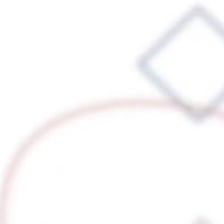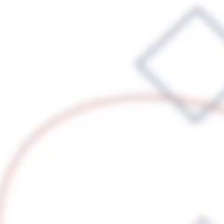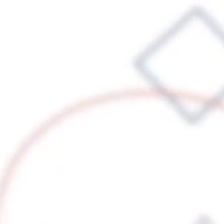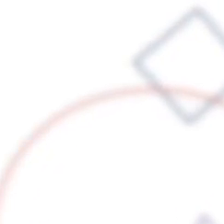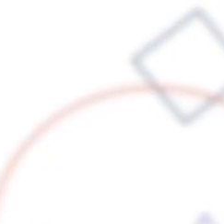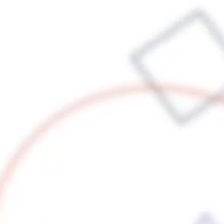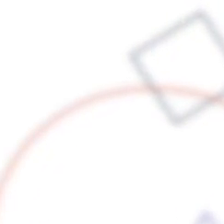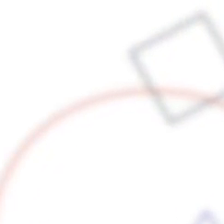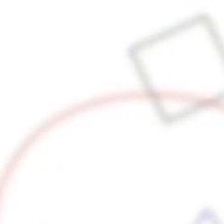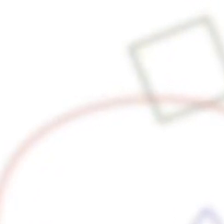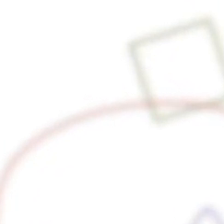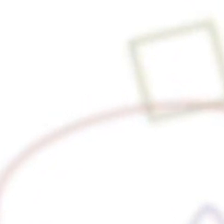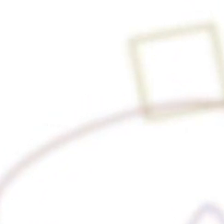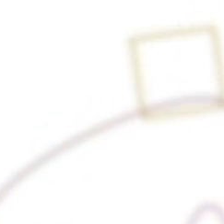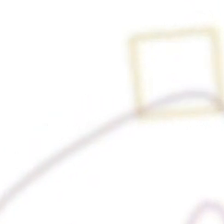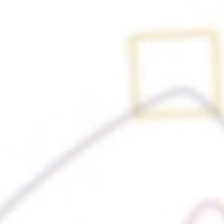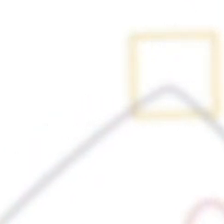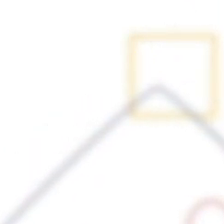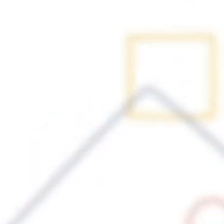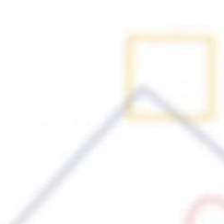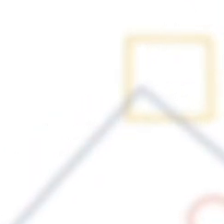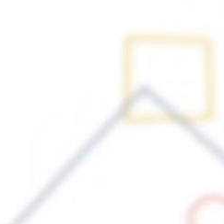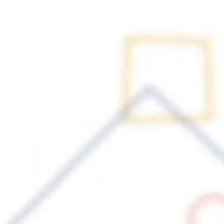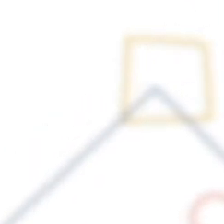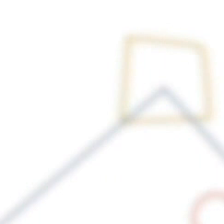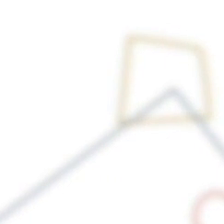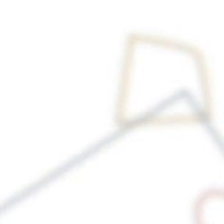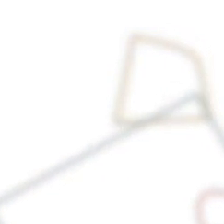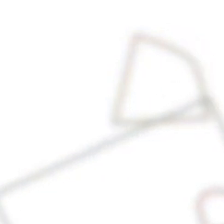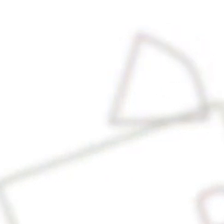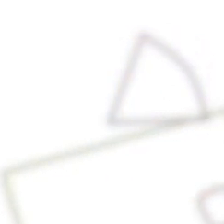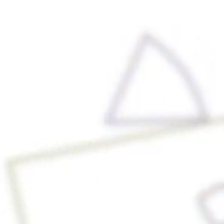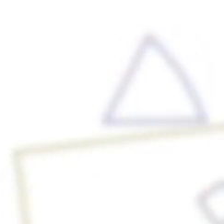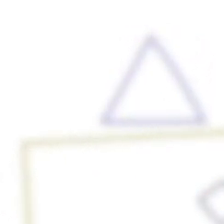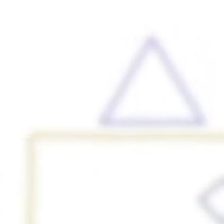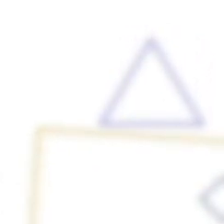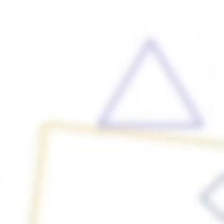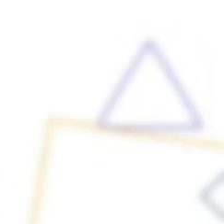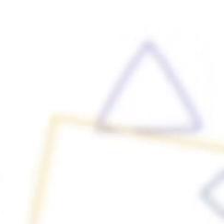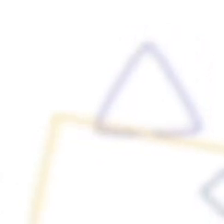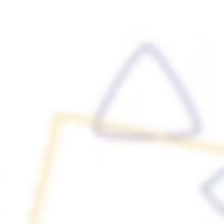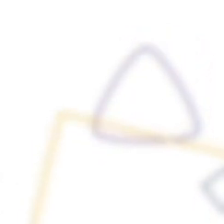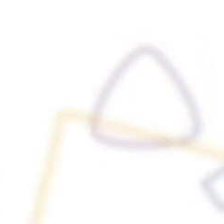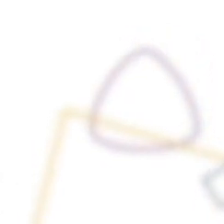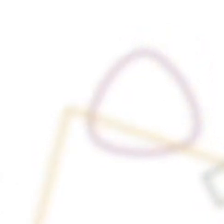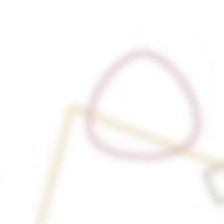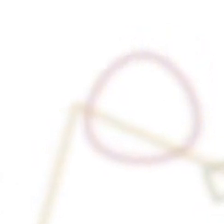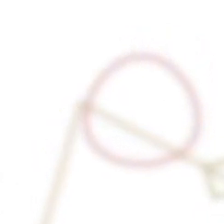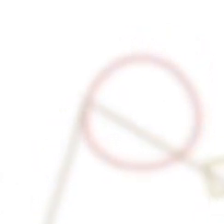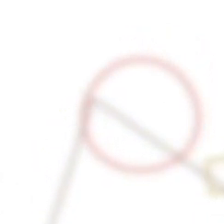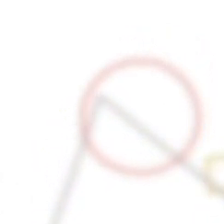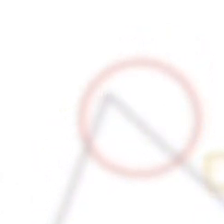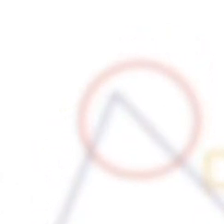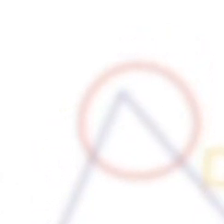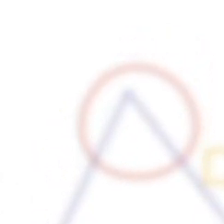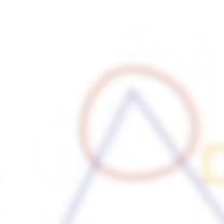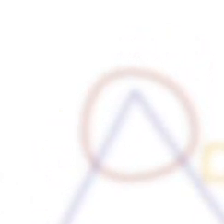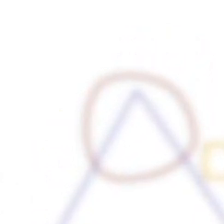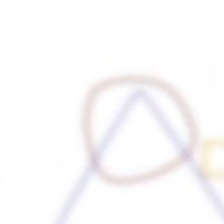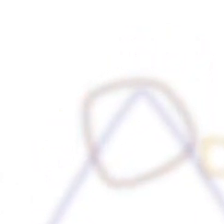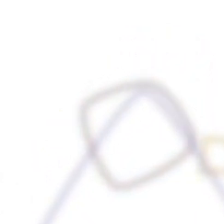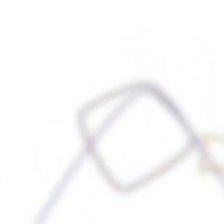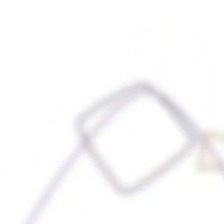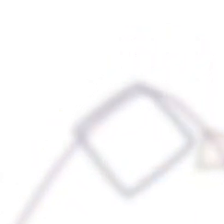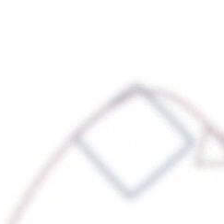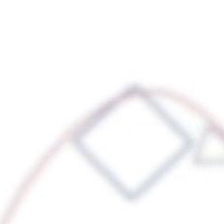Creo. Cada una de las filas, columnas y diagonales debían sumar lo mismo, ¿no? Así es. La parte más